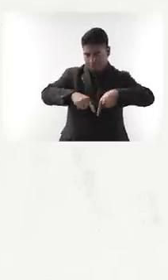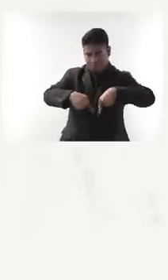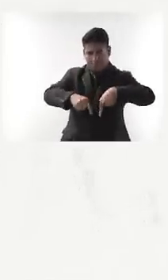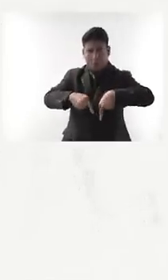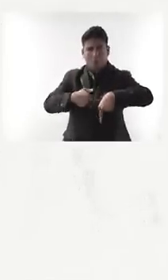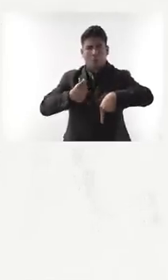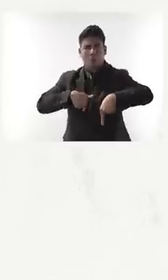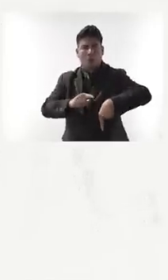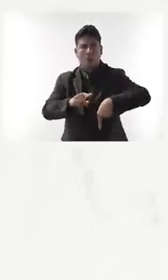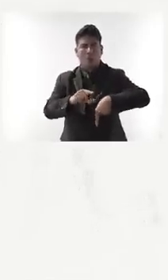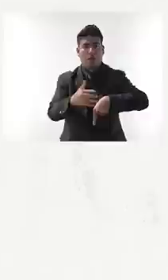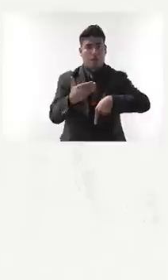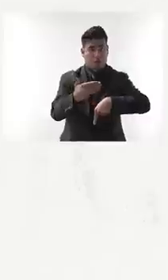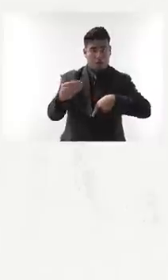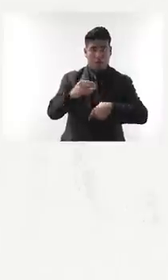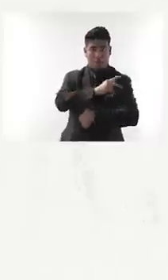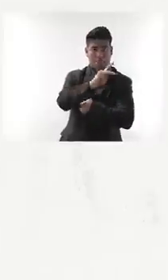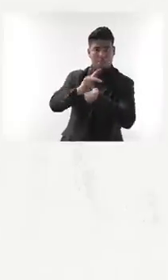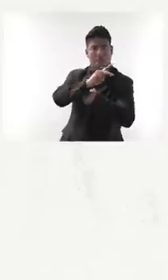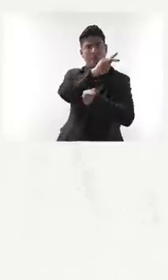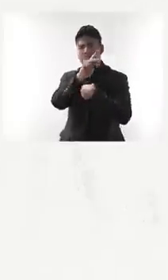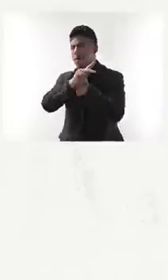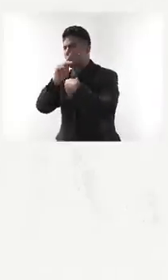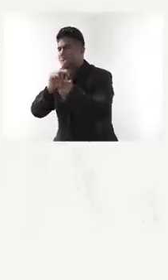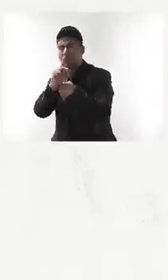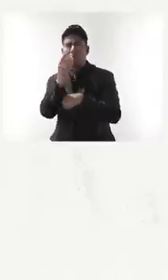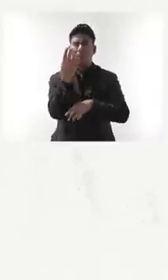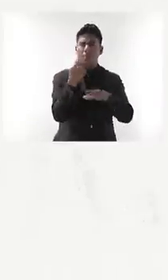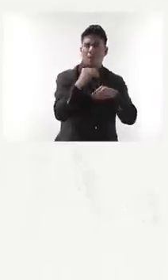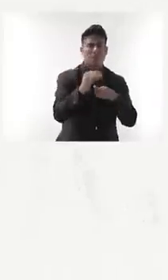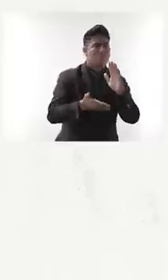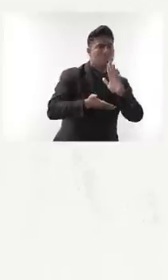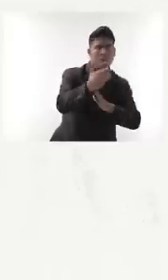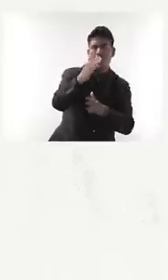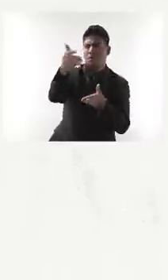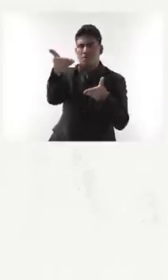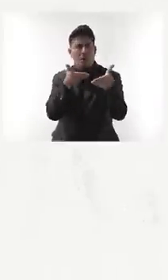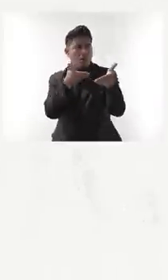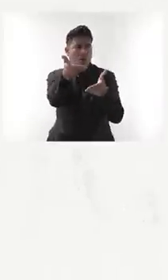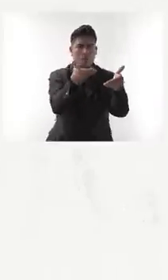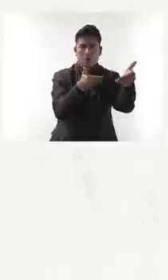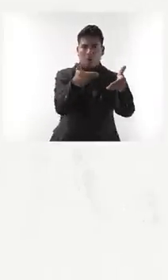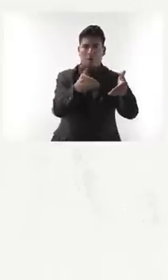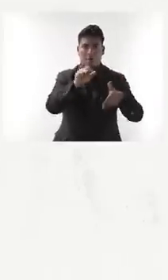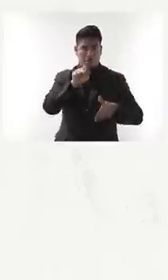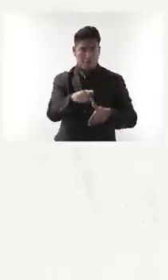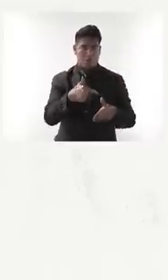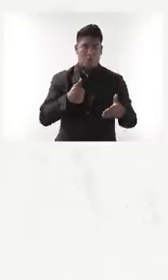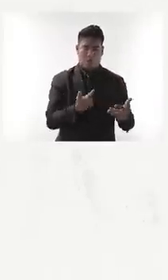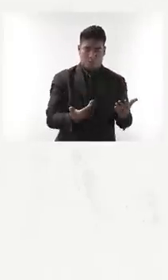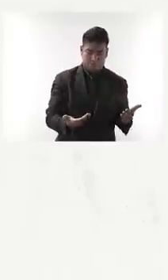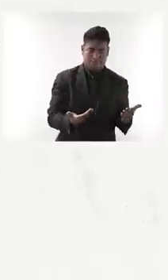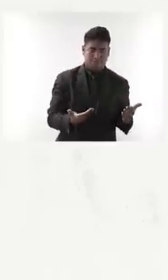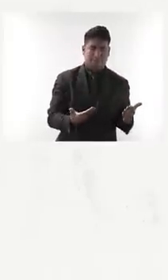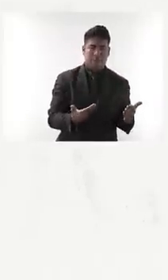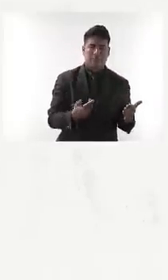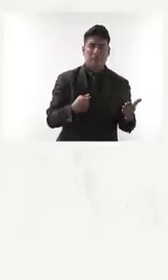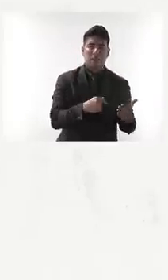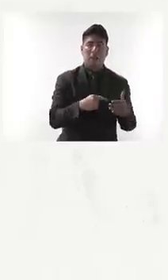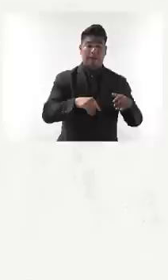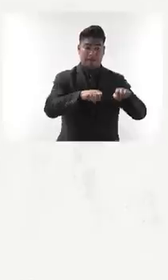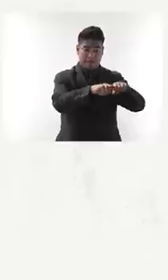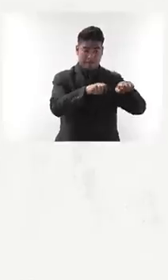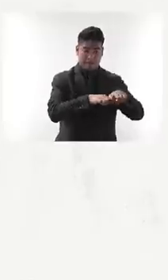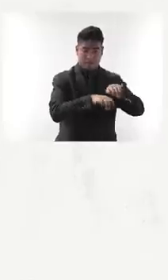un sistema de fuerzas básicas desde la sub-14 hasta la sub-20, que nos dota de más de